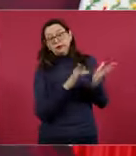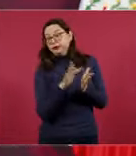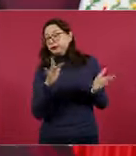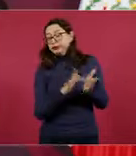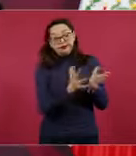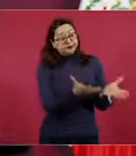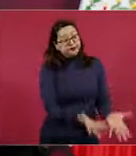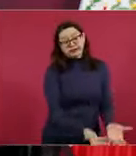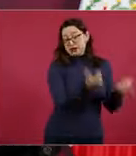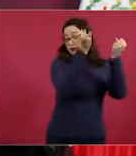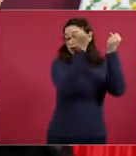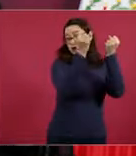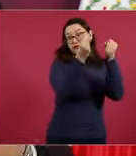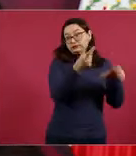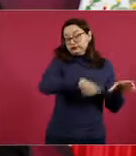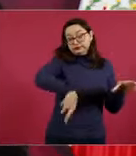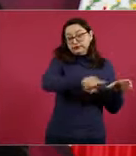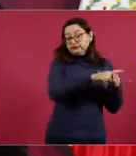Rescatar